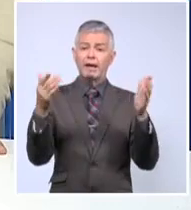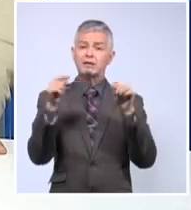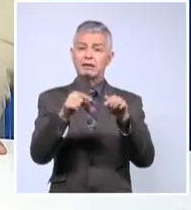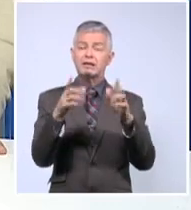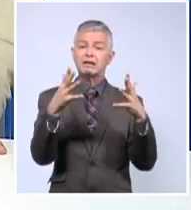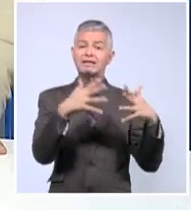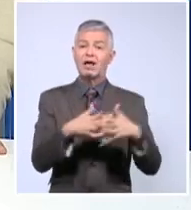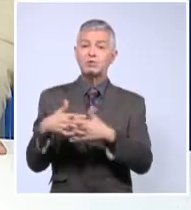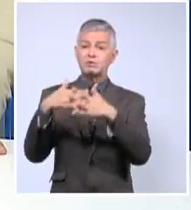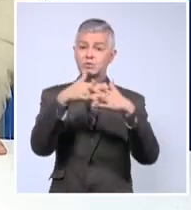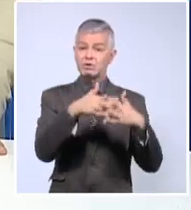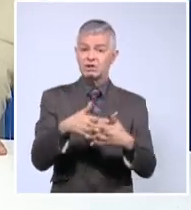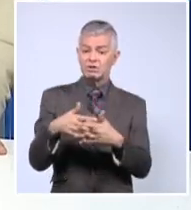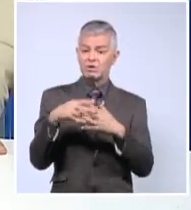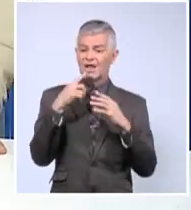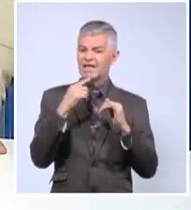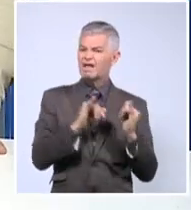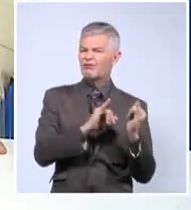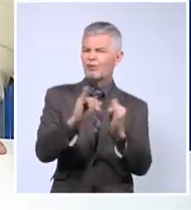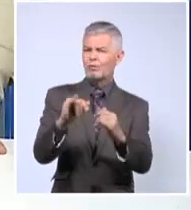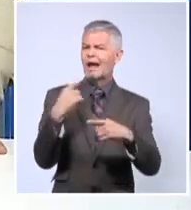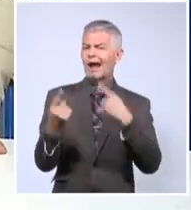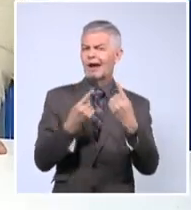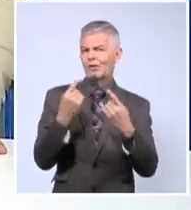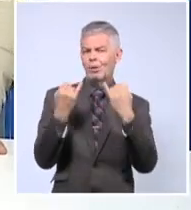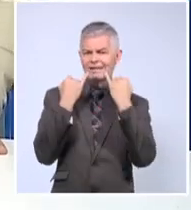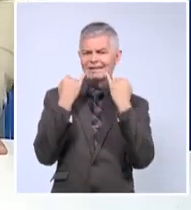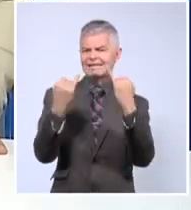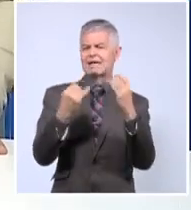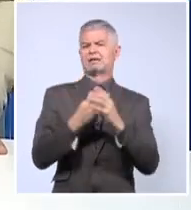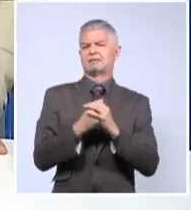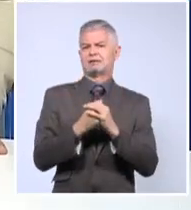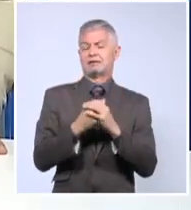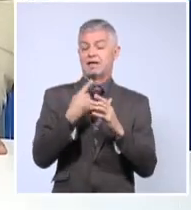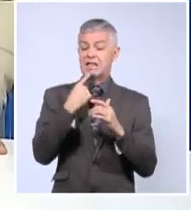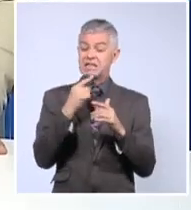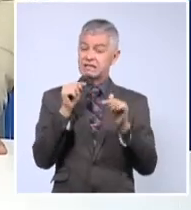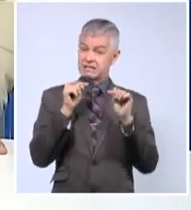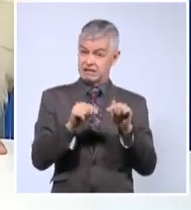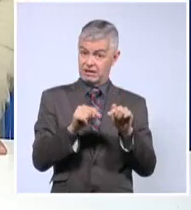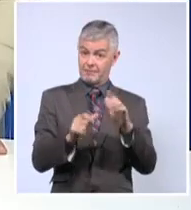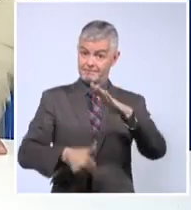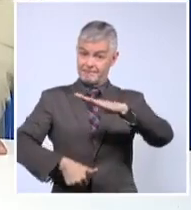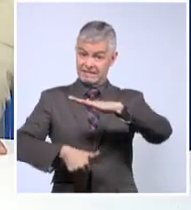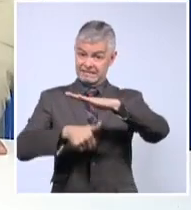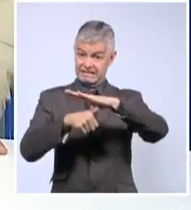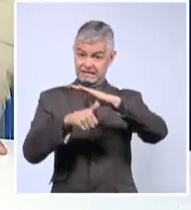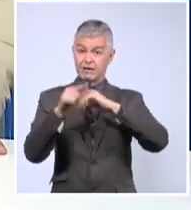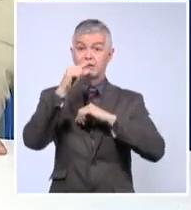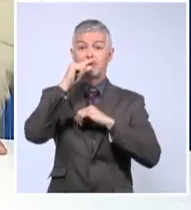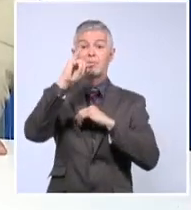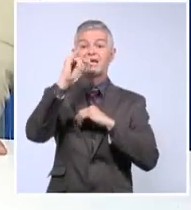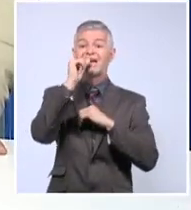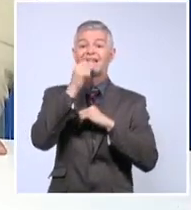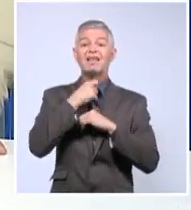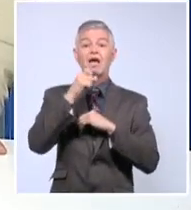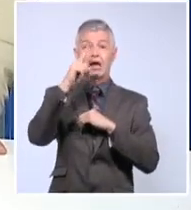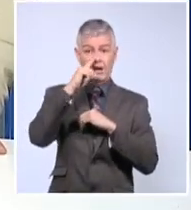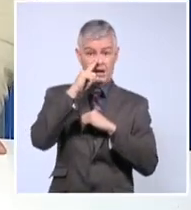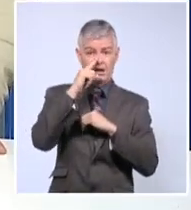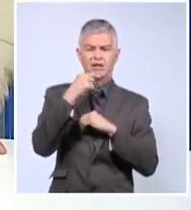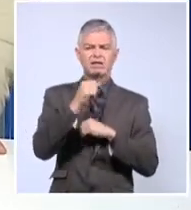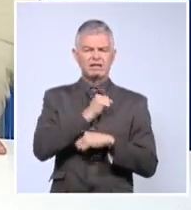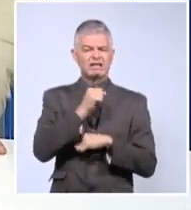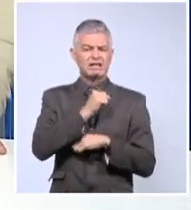a conocer algo mucho más interesante, y es que, según sus fuentes, el presidente electo Biden tiene la intención de